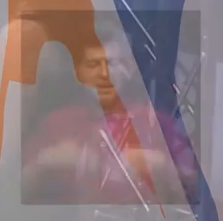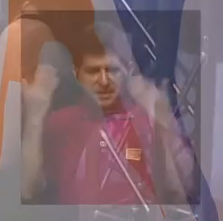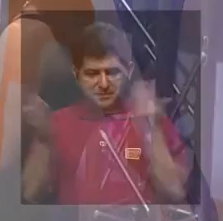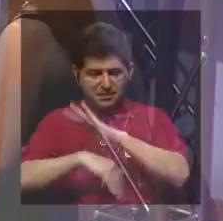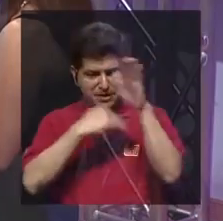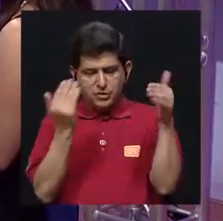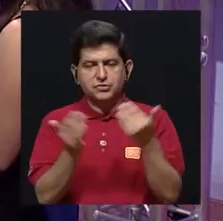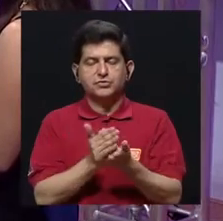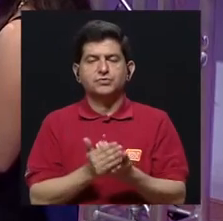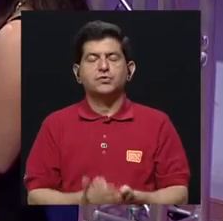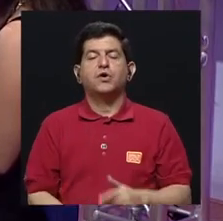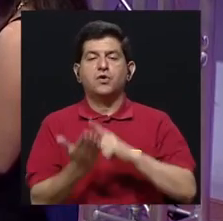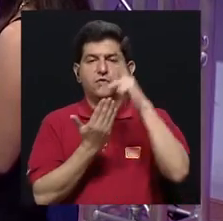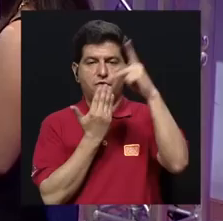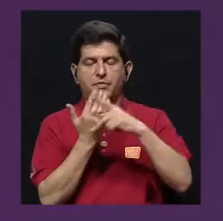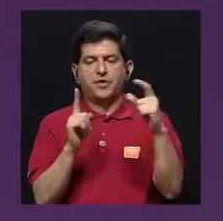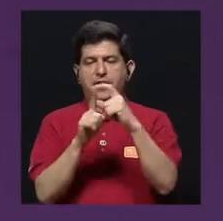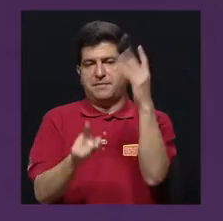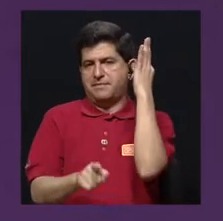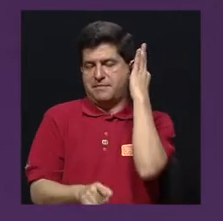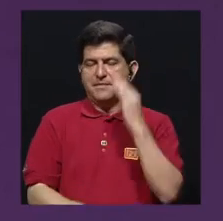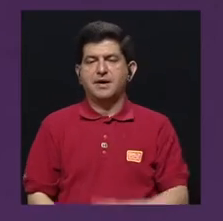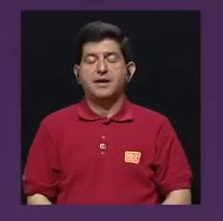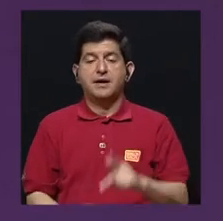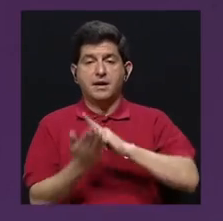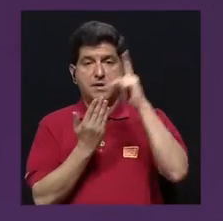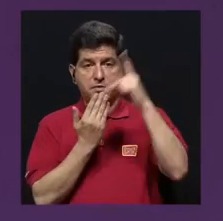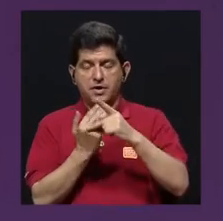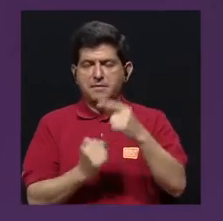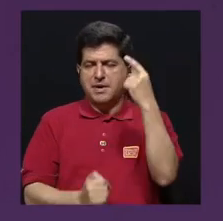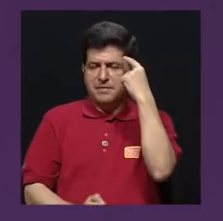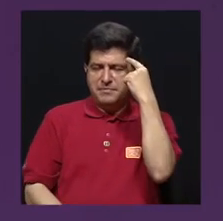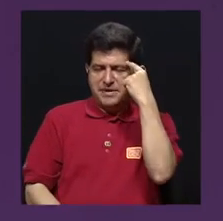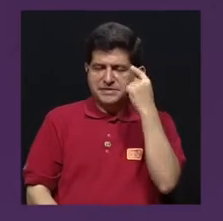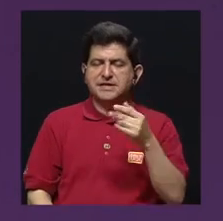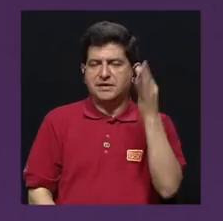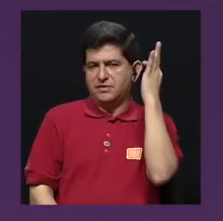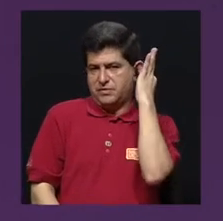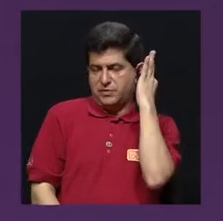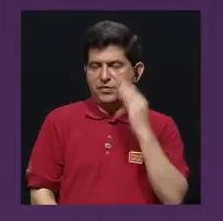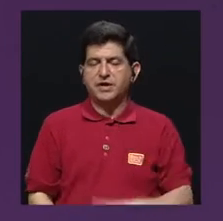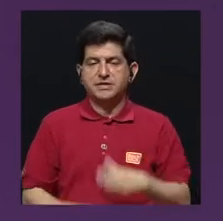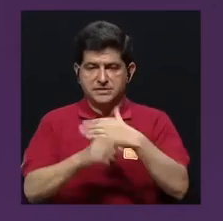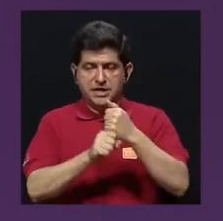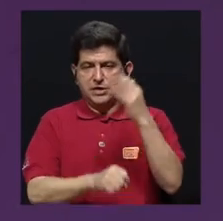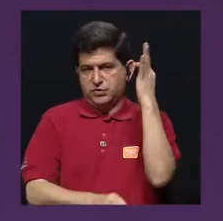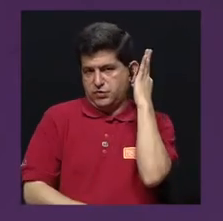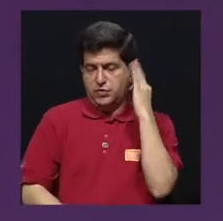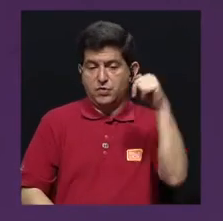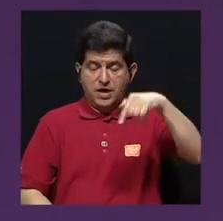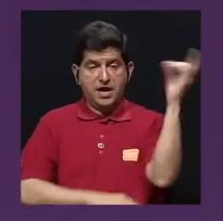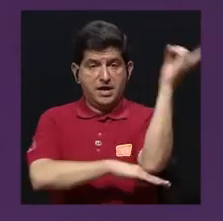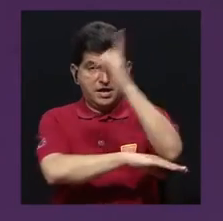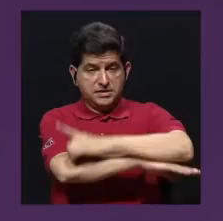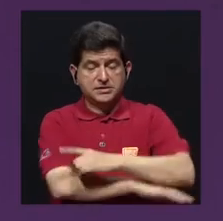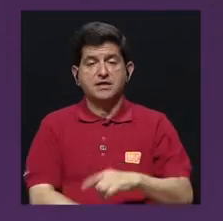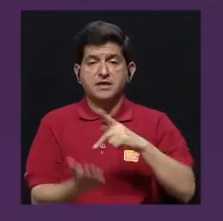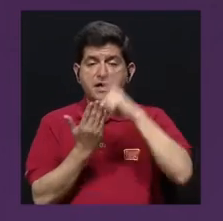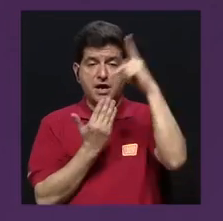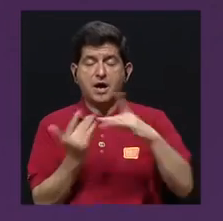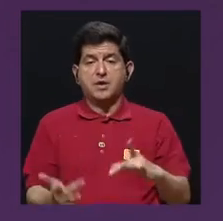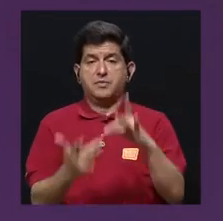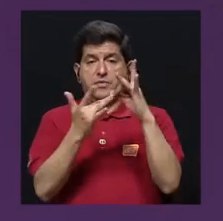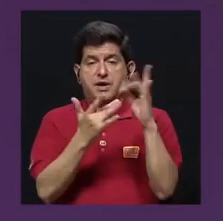Bienvenidas y bienvenidos a este su programa Palabra de Mujer, un programa por y para las mujeres. El día de hoy nos encontramos en una edición especial,